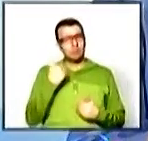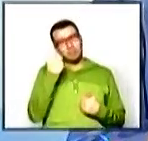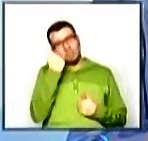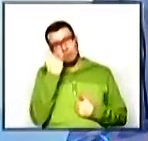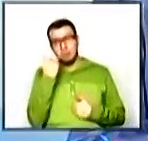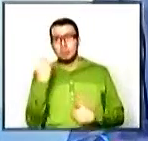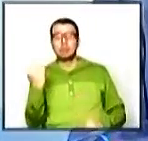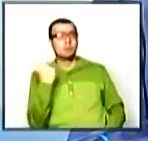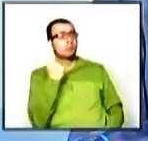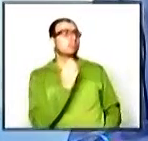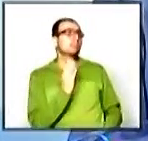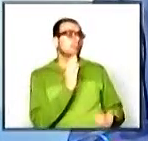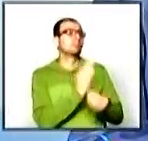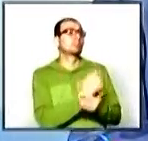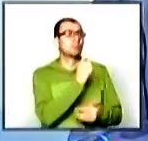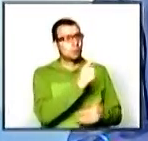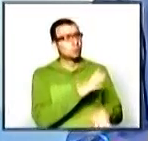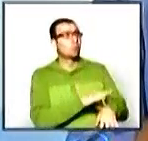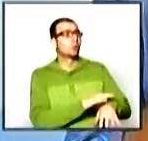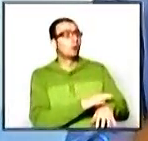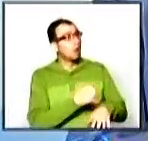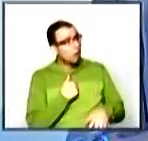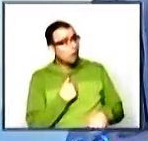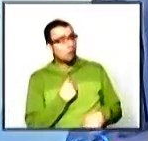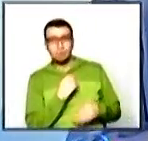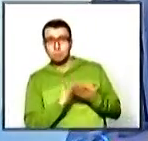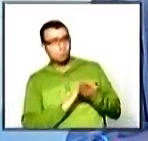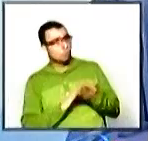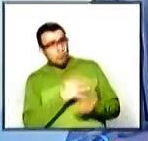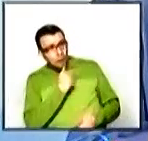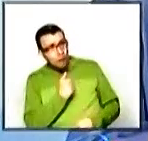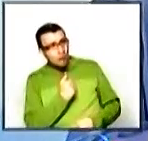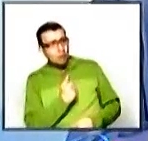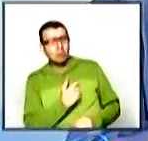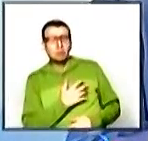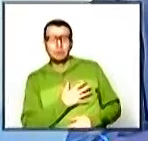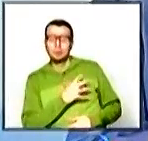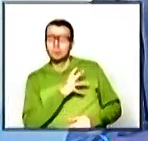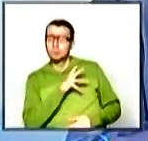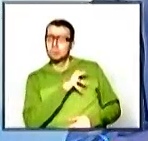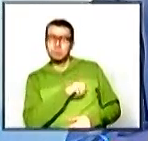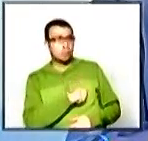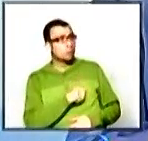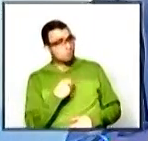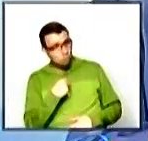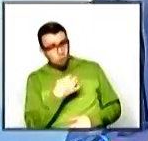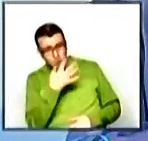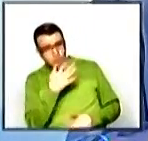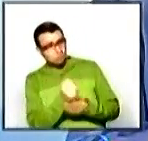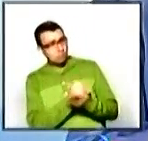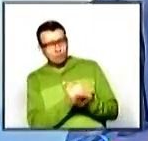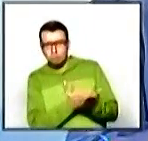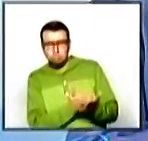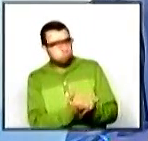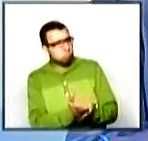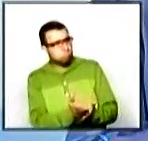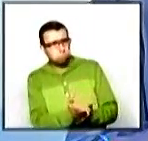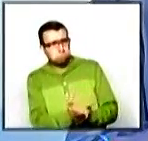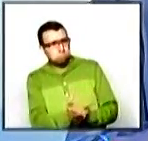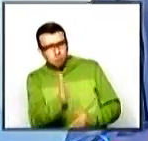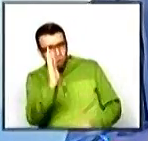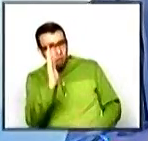le digan lo suyo no tiene tratamiento. Usted tiene que tomar medicamento el resto de la